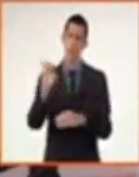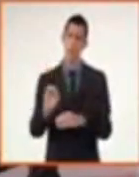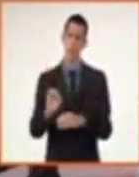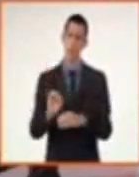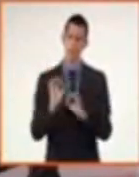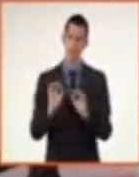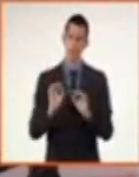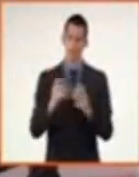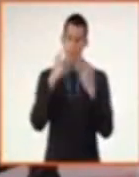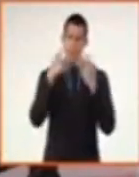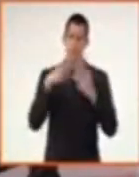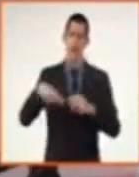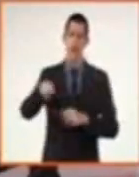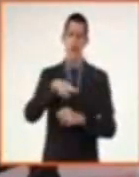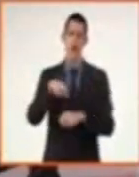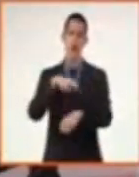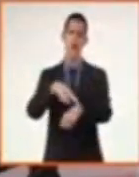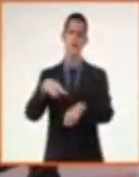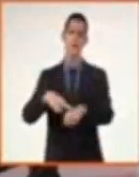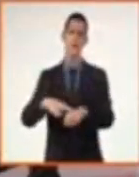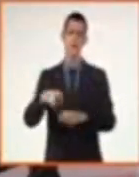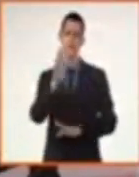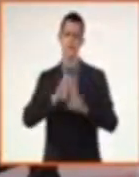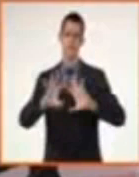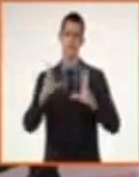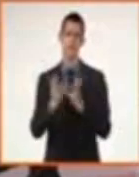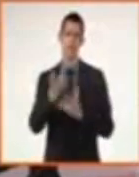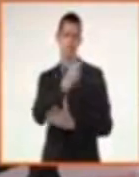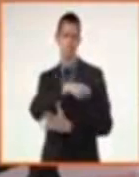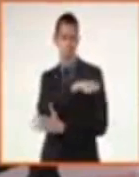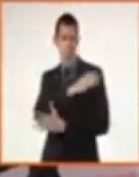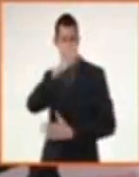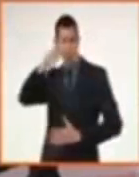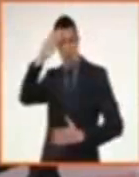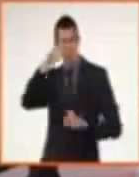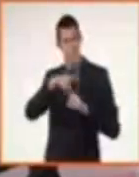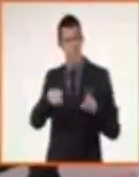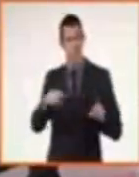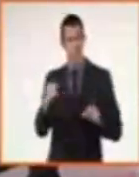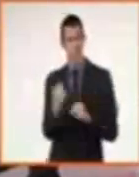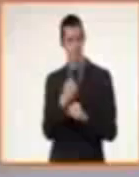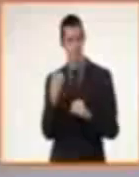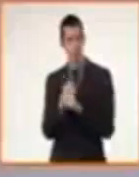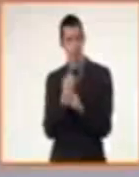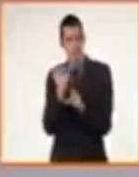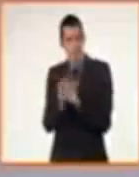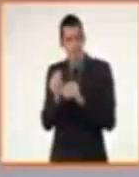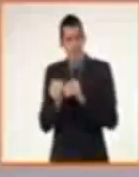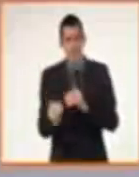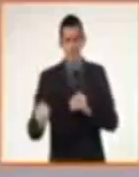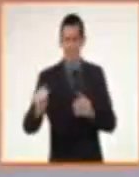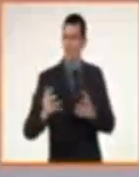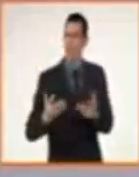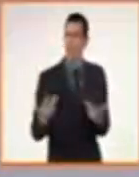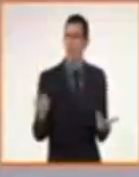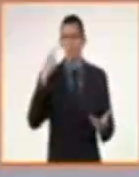más grandes que tiene por delante esta nueva legislatura de la Asamblea? Mira, esta es una legislatura que en primera